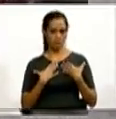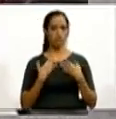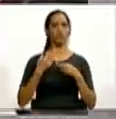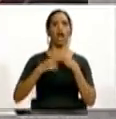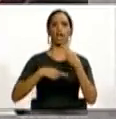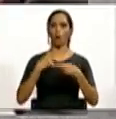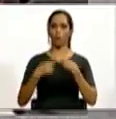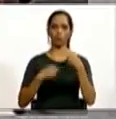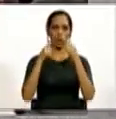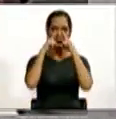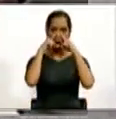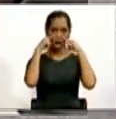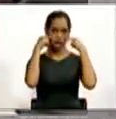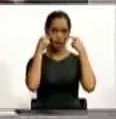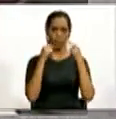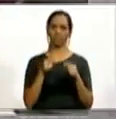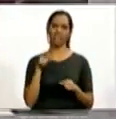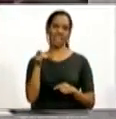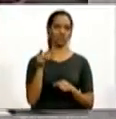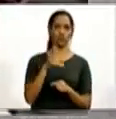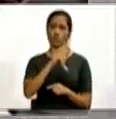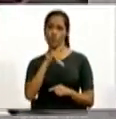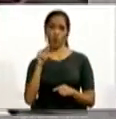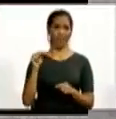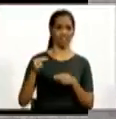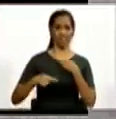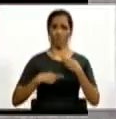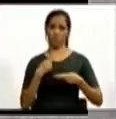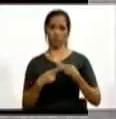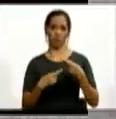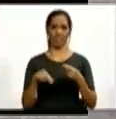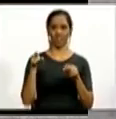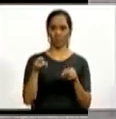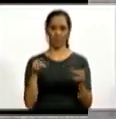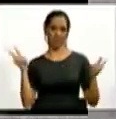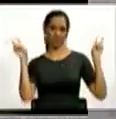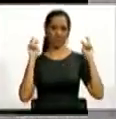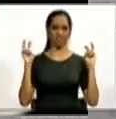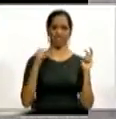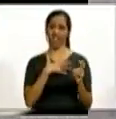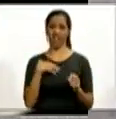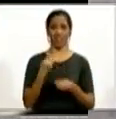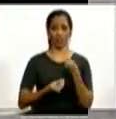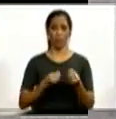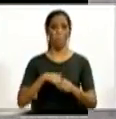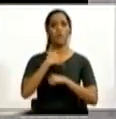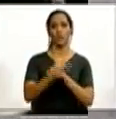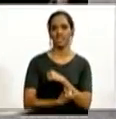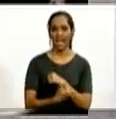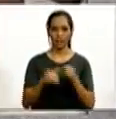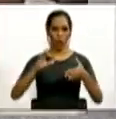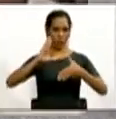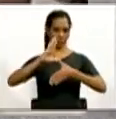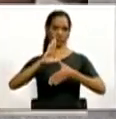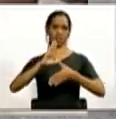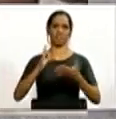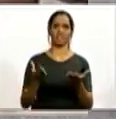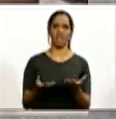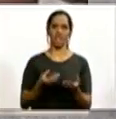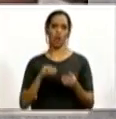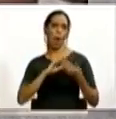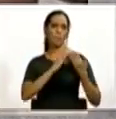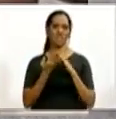revolución trasnochada, porque eso no es ninguna revolución, y con esa excusa quiere hacer un proyecto continental de